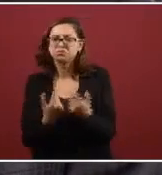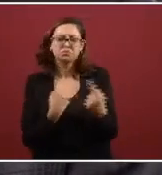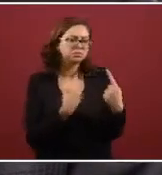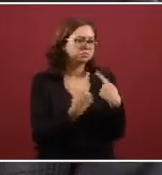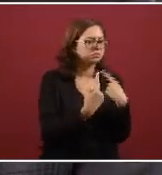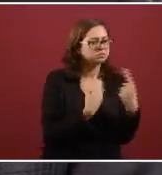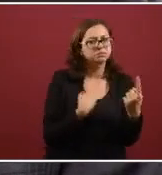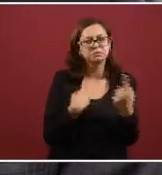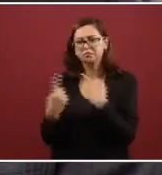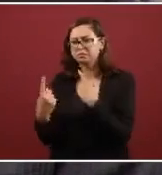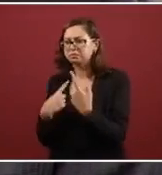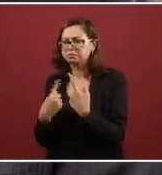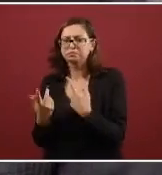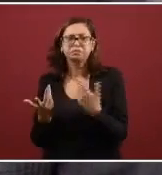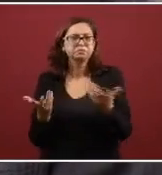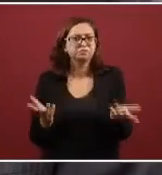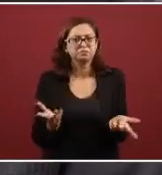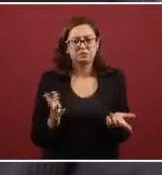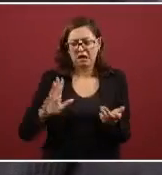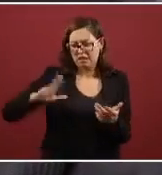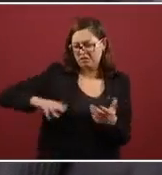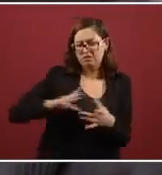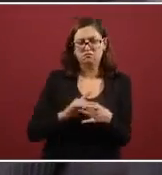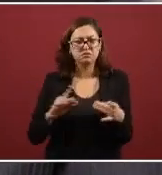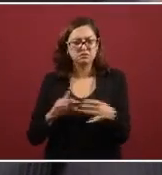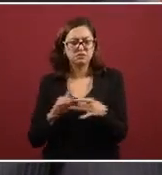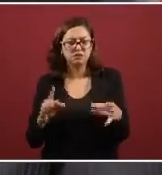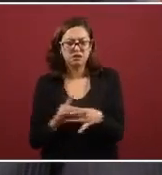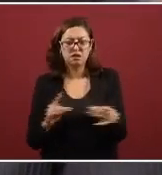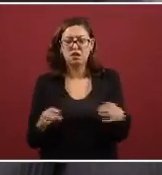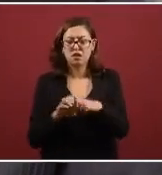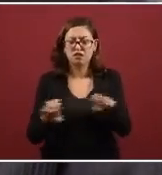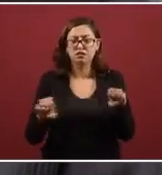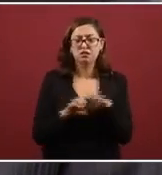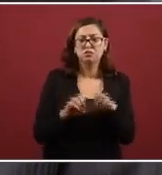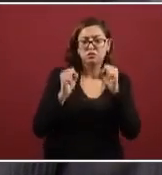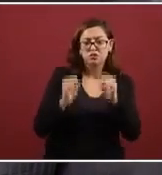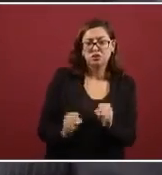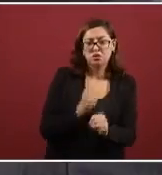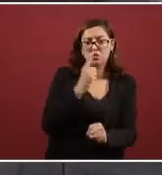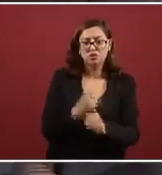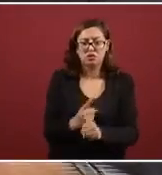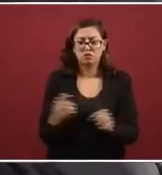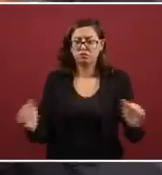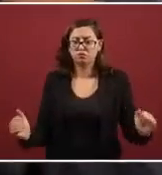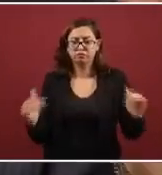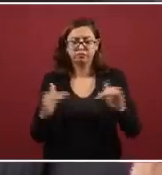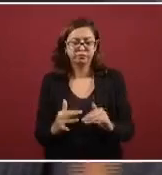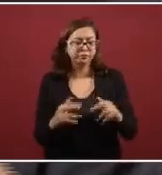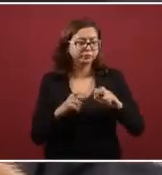del encuentro de todos los días de los integrantes del Gabinete de Seguridad. Pues